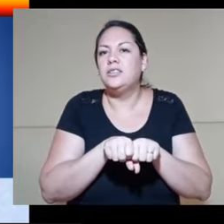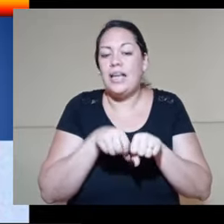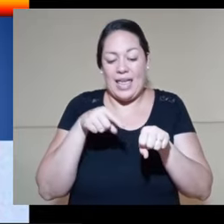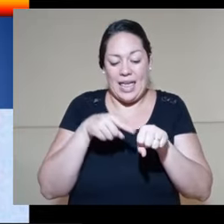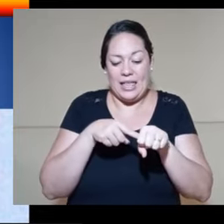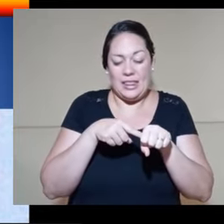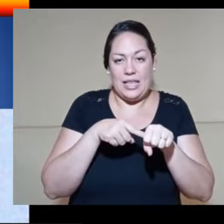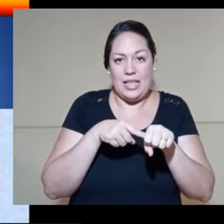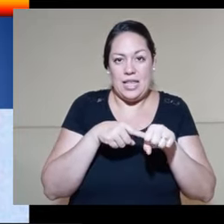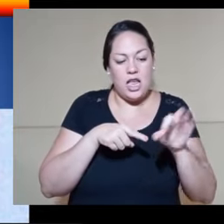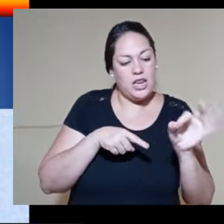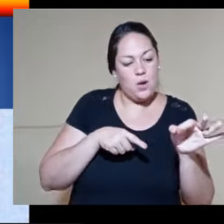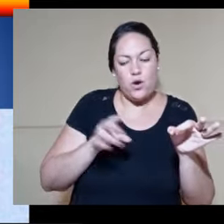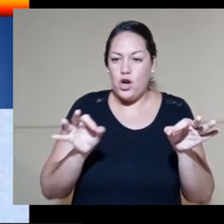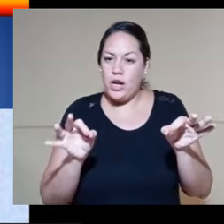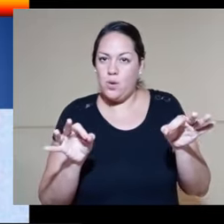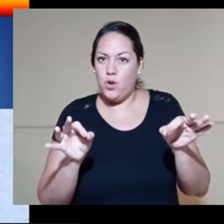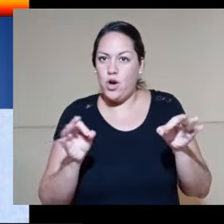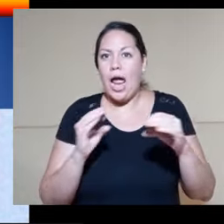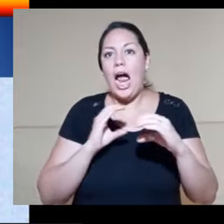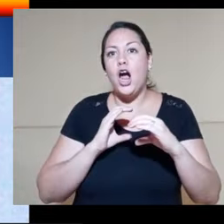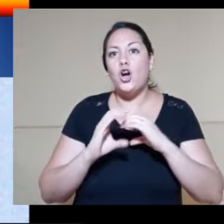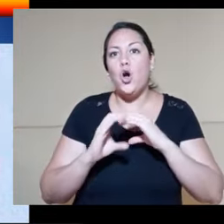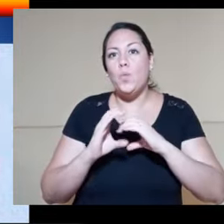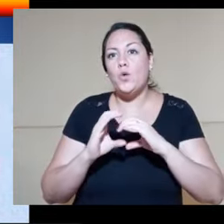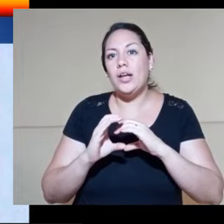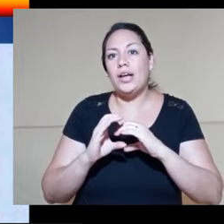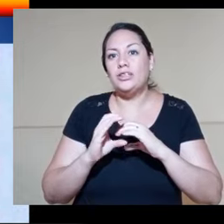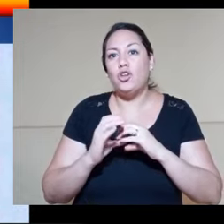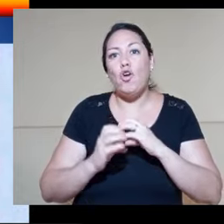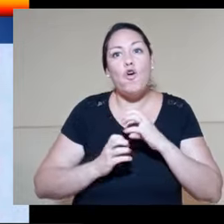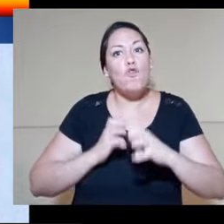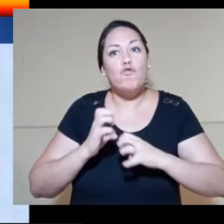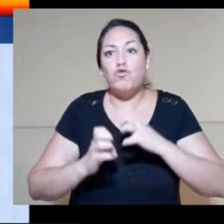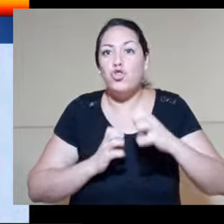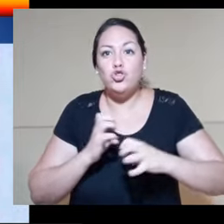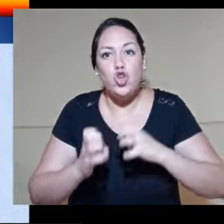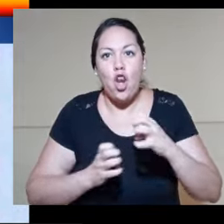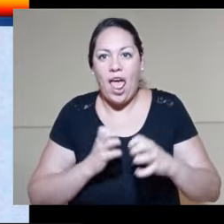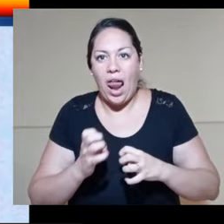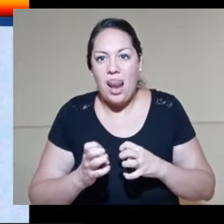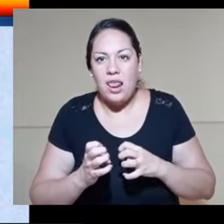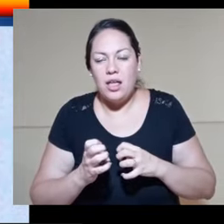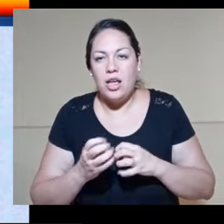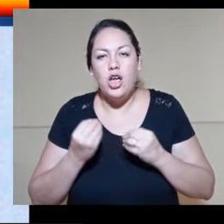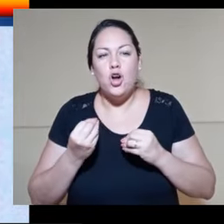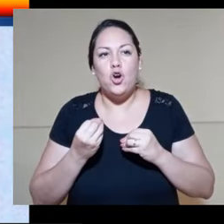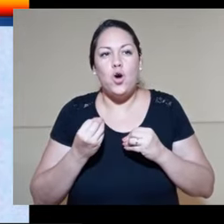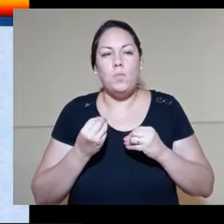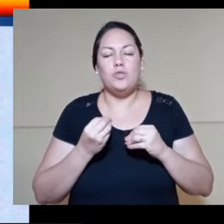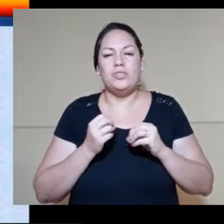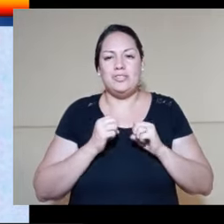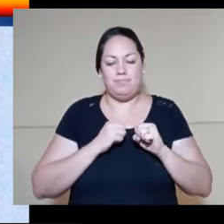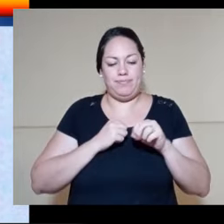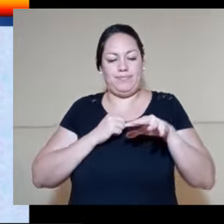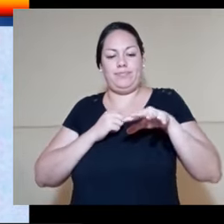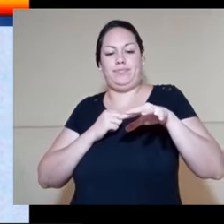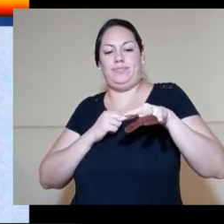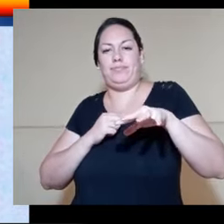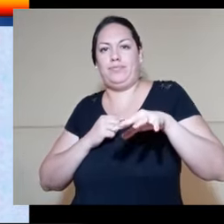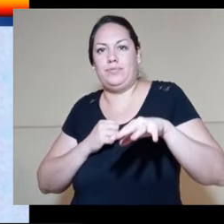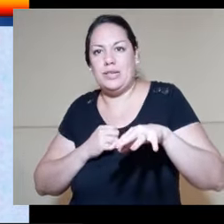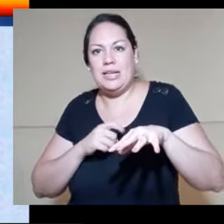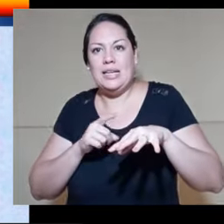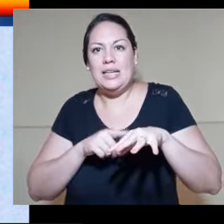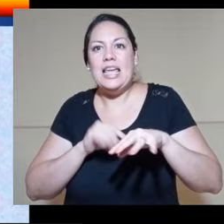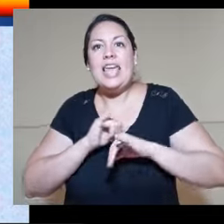la sinapsis es una comunicación interneuronal de tipo funcional. Si no hay liberación de